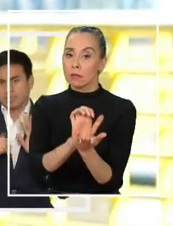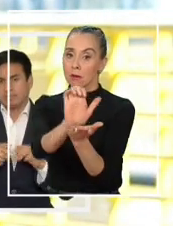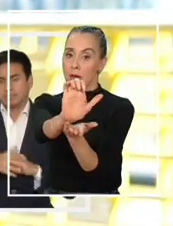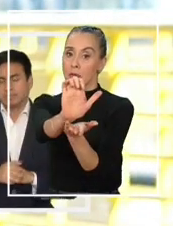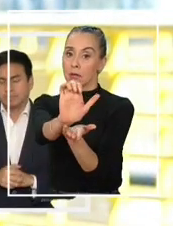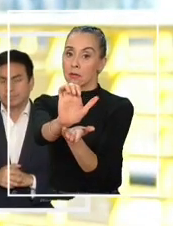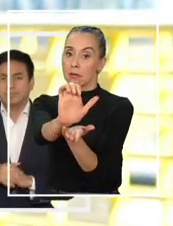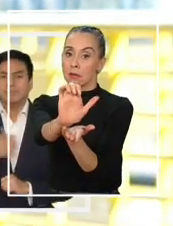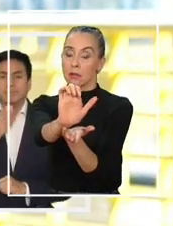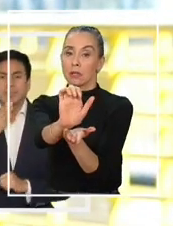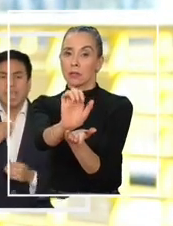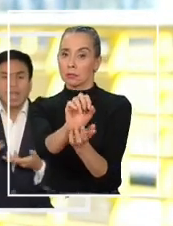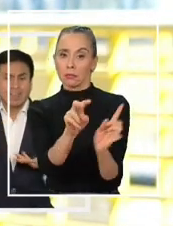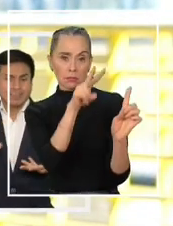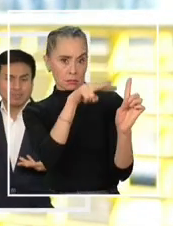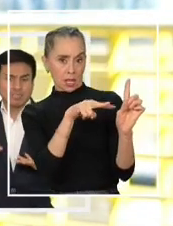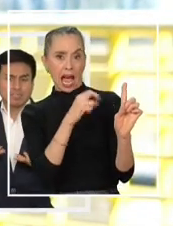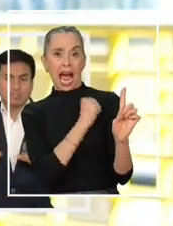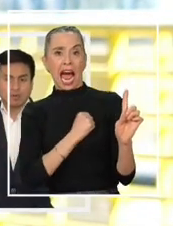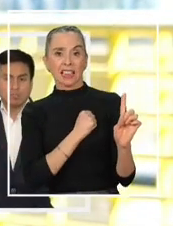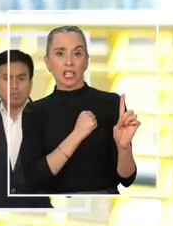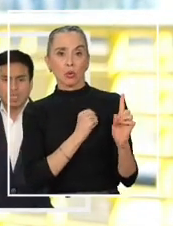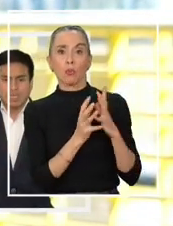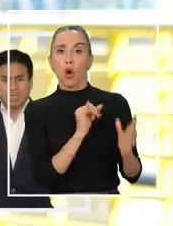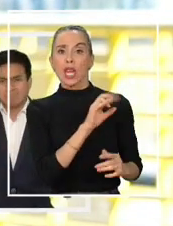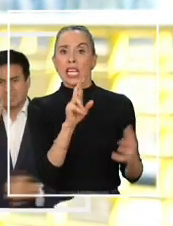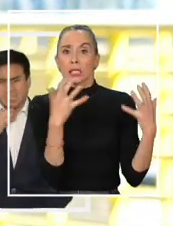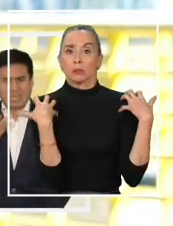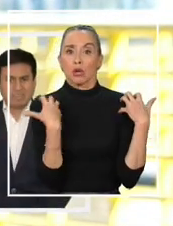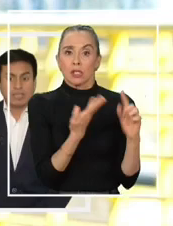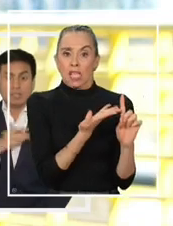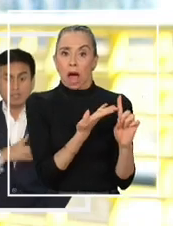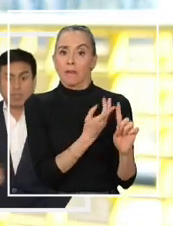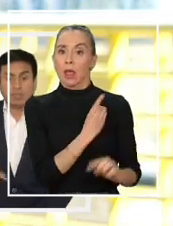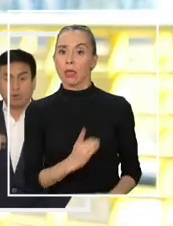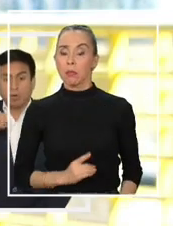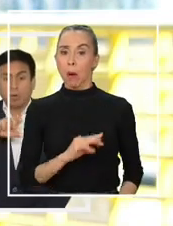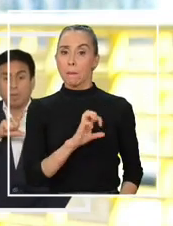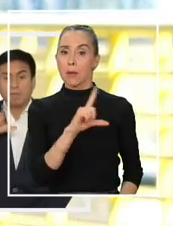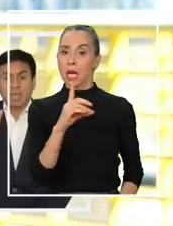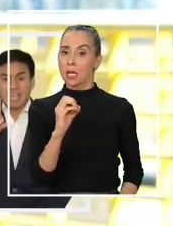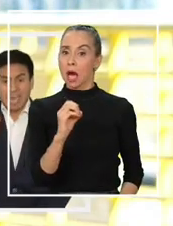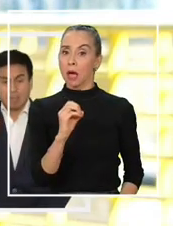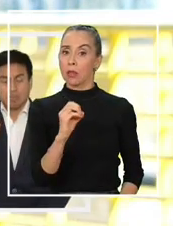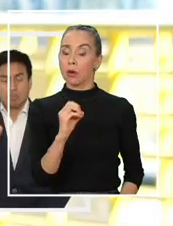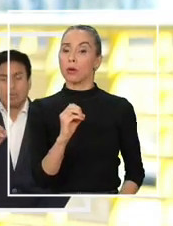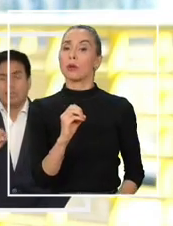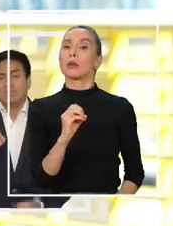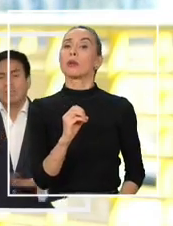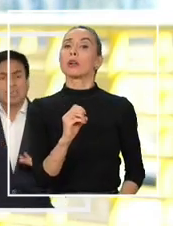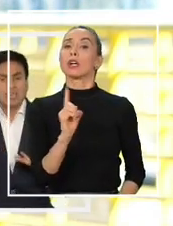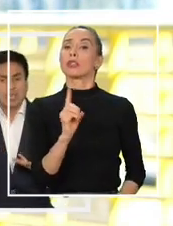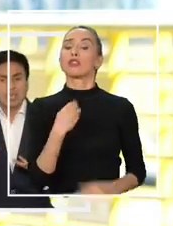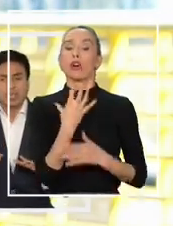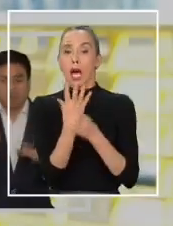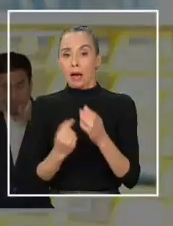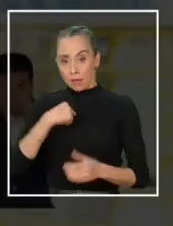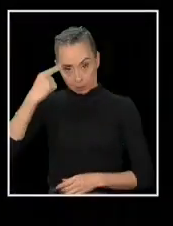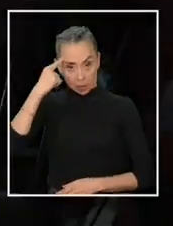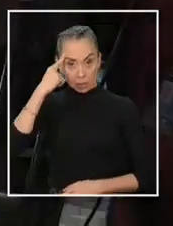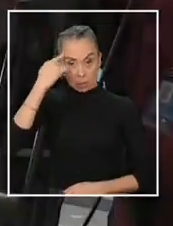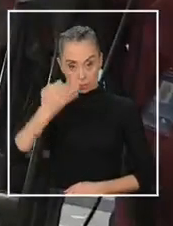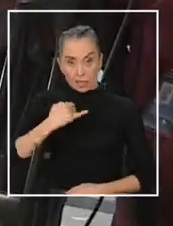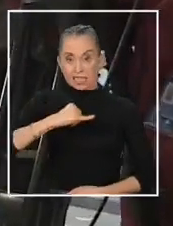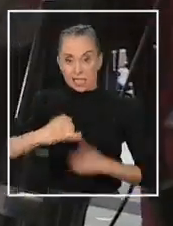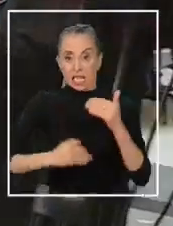deleznable y actitudes tremendamente irresponsables como la que ha tenido el diputado Mellado. no van a minar mi convicción de seguir